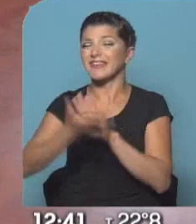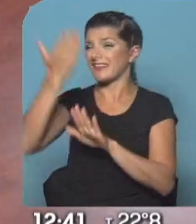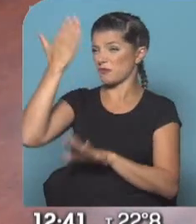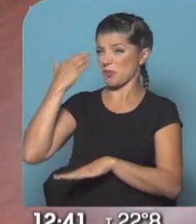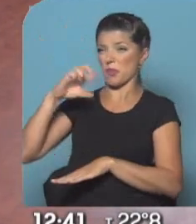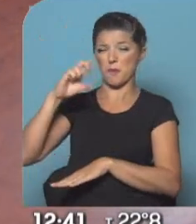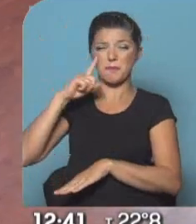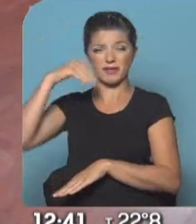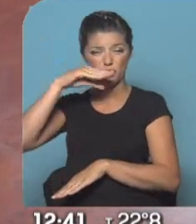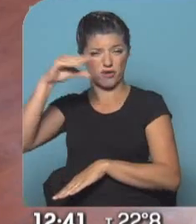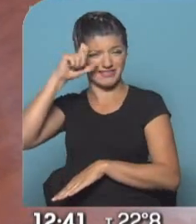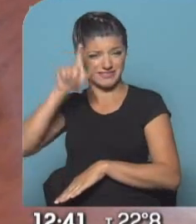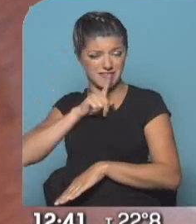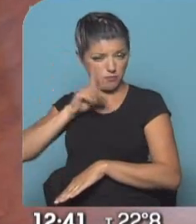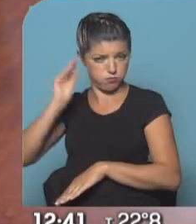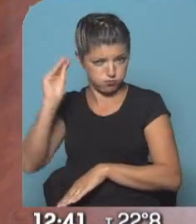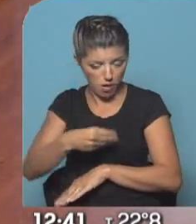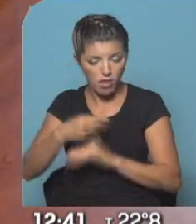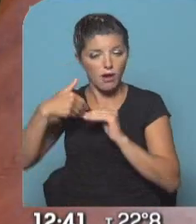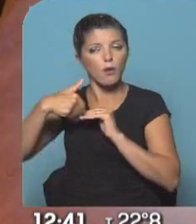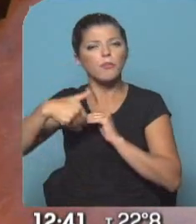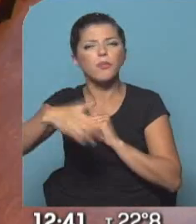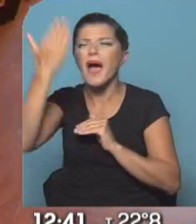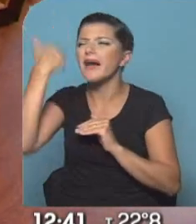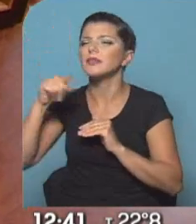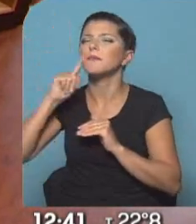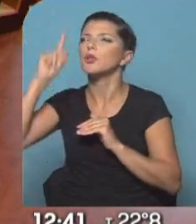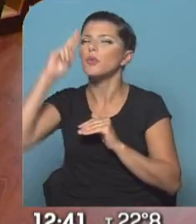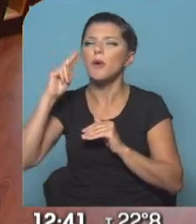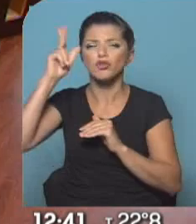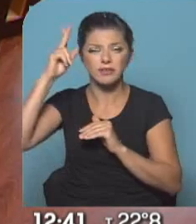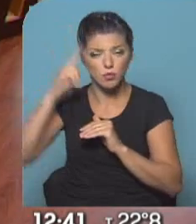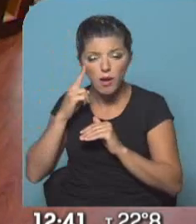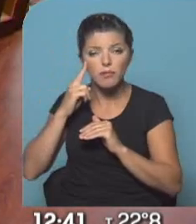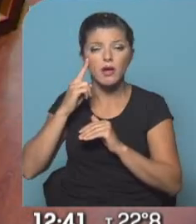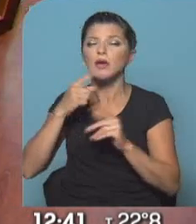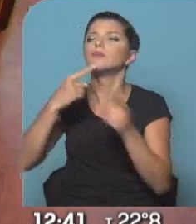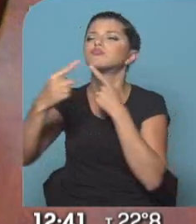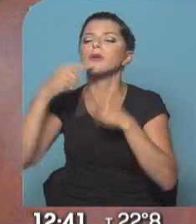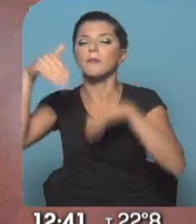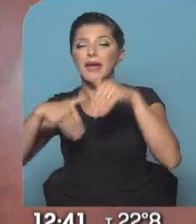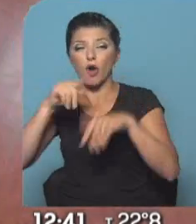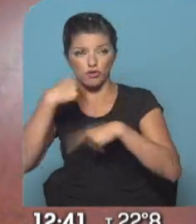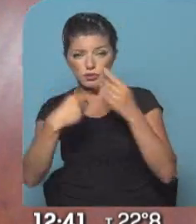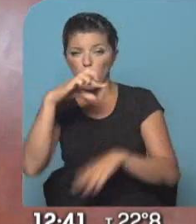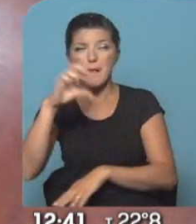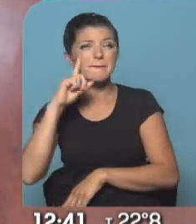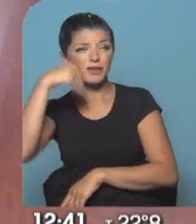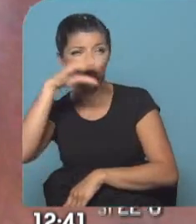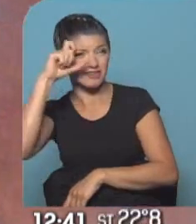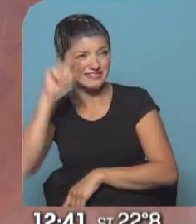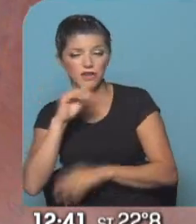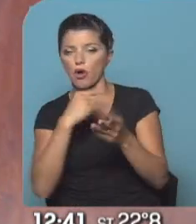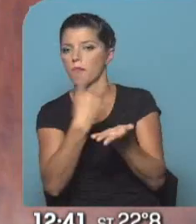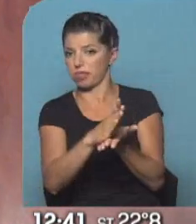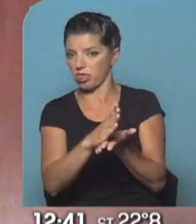no. Desde aquel famoso plebiscito del 89 en el cual la gente debía decidir sí o no a la continuidad de Pinochet, se formó un bloque